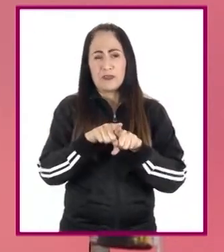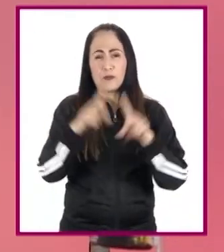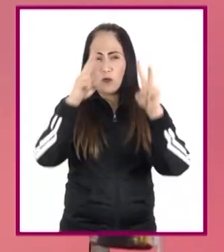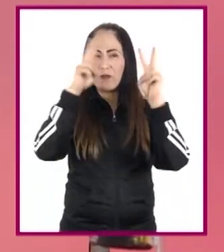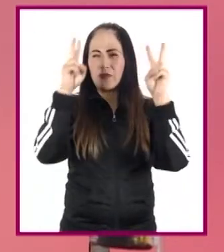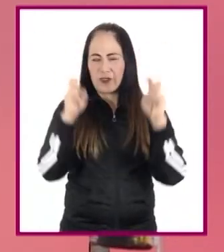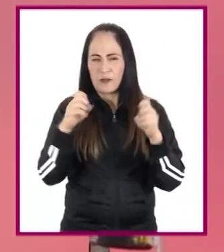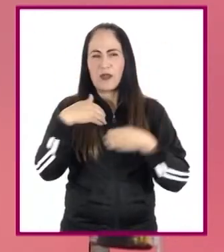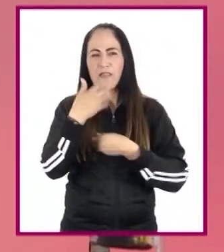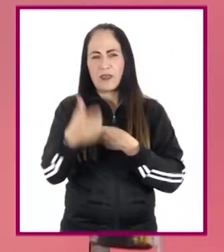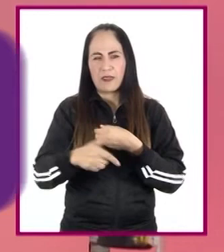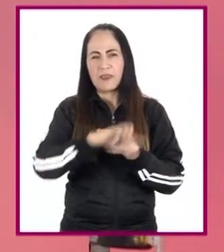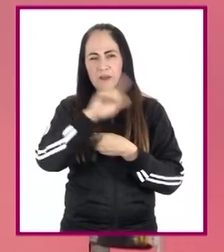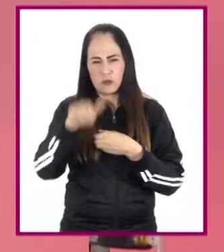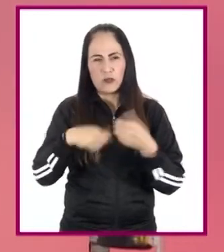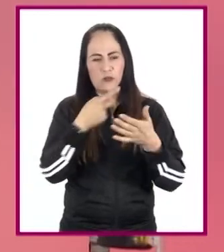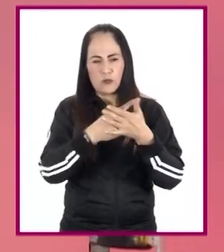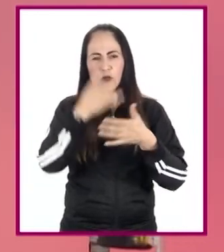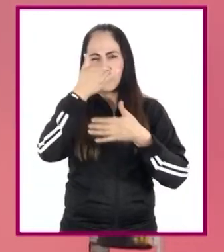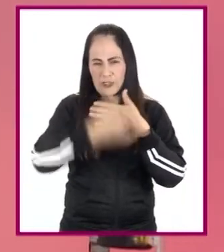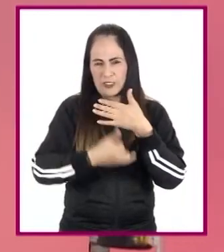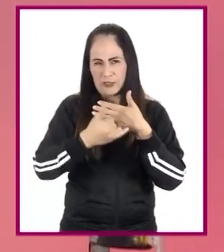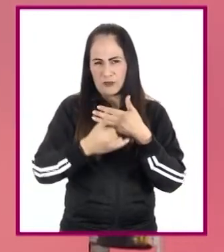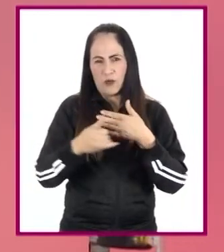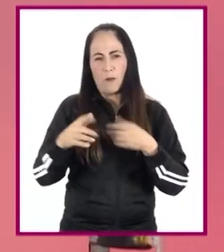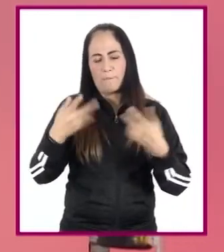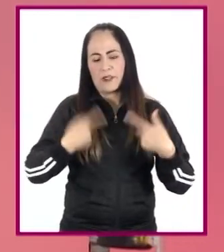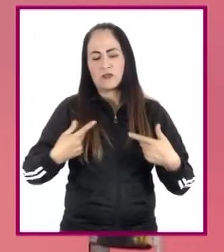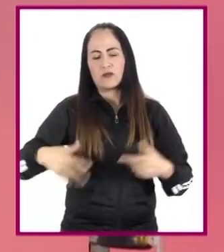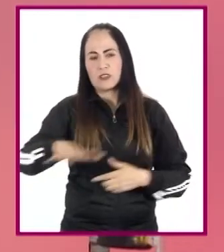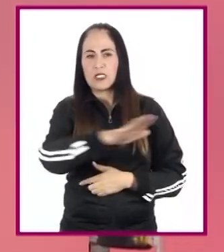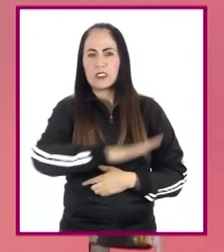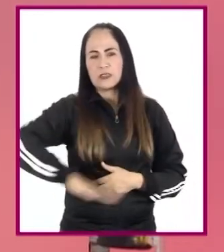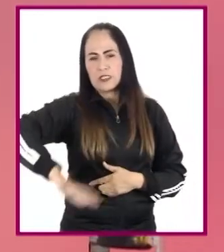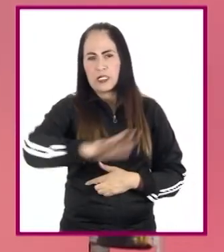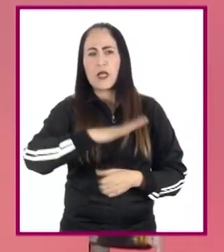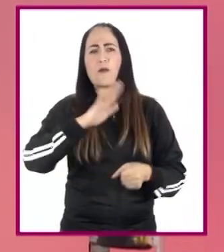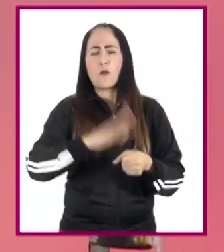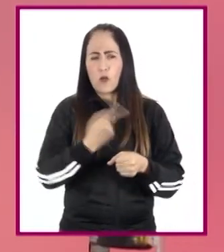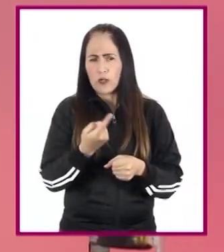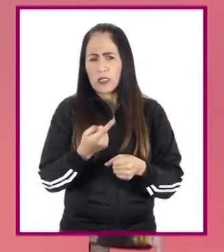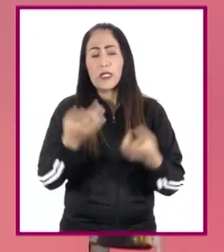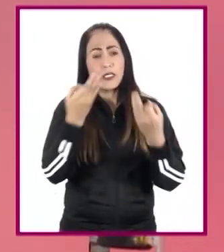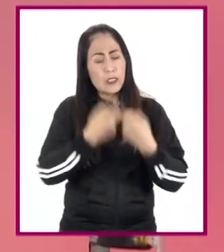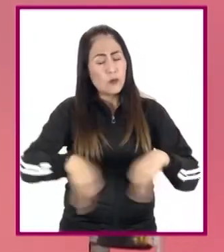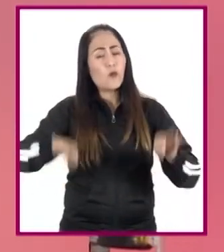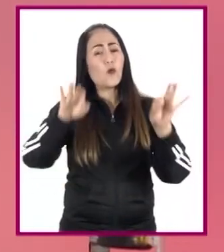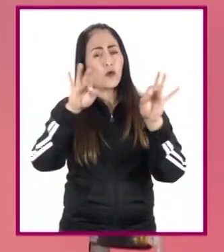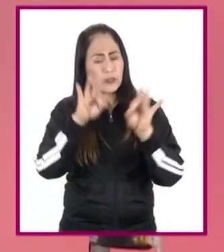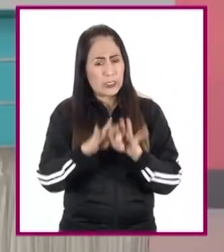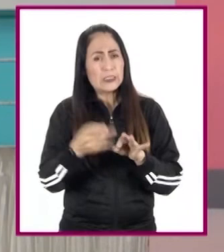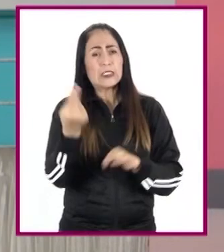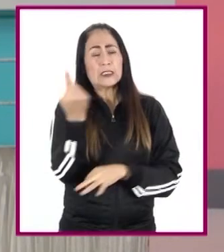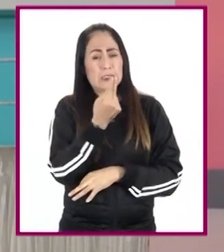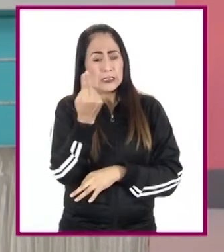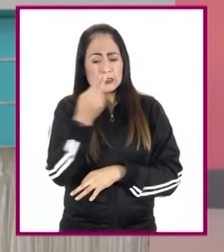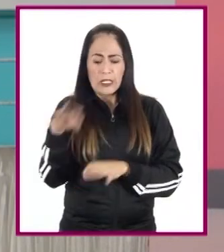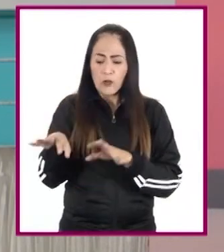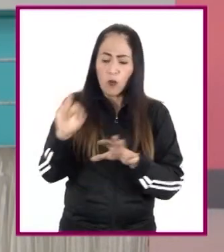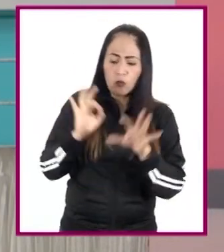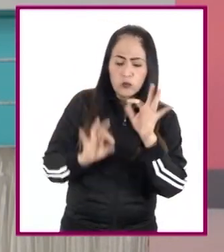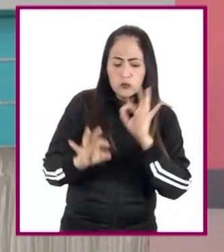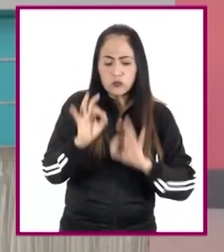un proyecto de tipo ciudadano, ya que es de vital importancia para nuestra salud cuidar la calidad y cantidad de nutrimentos que